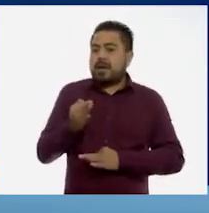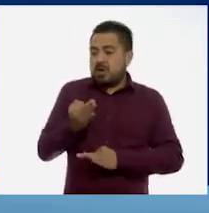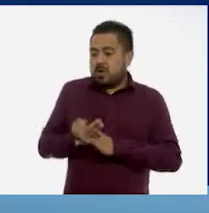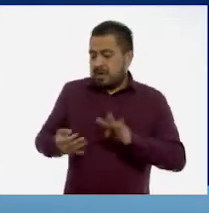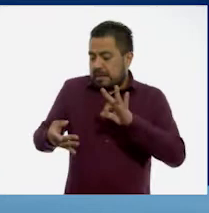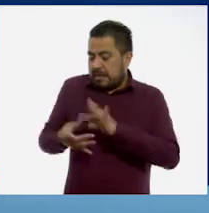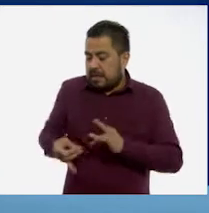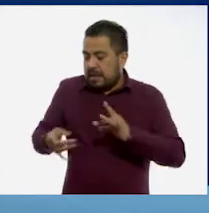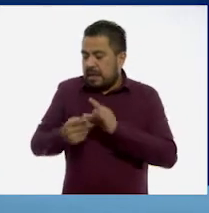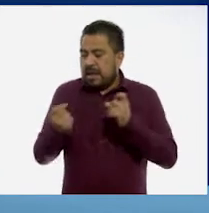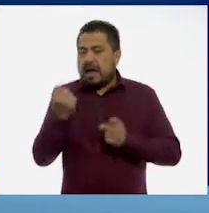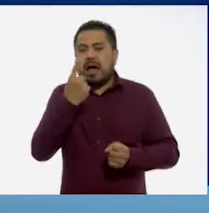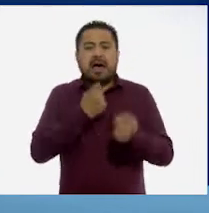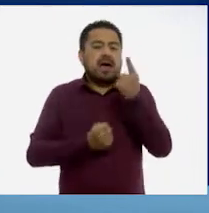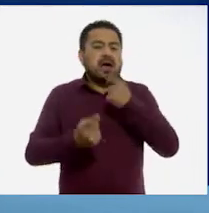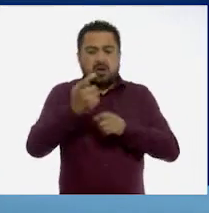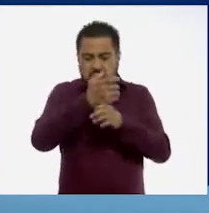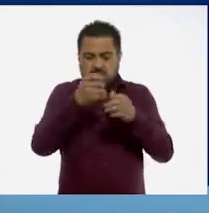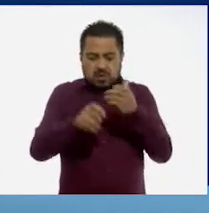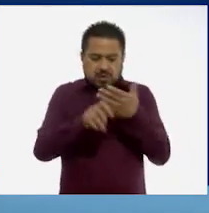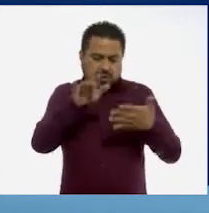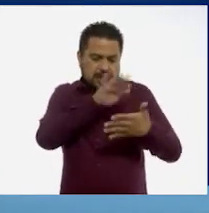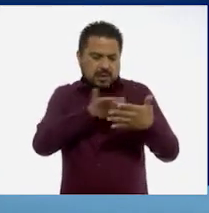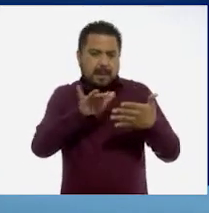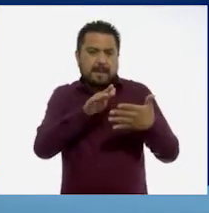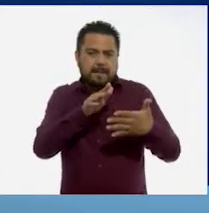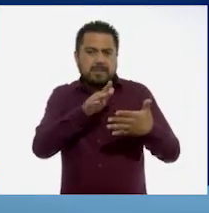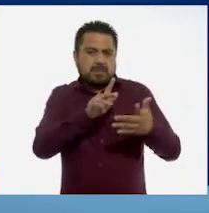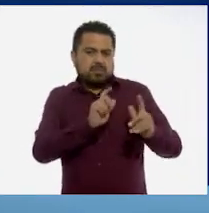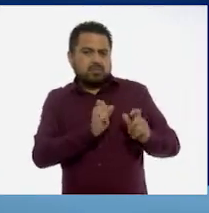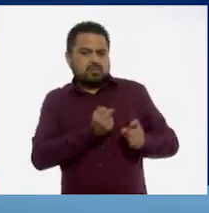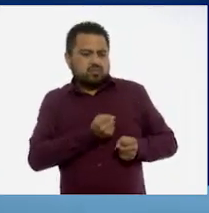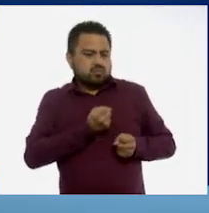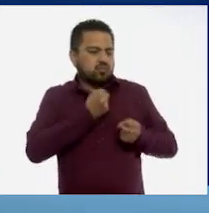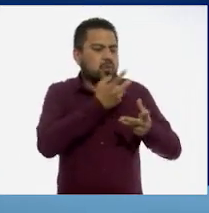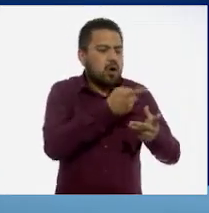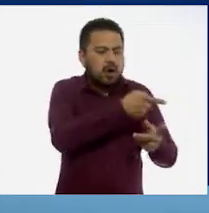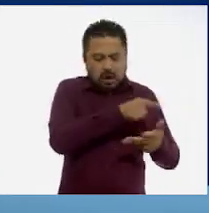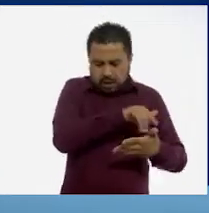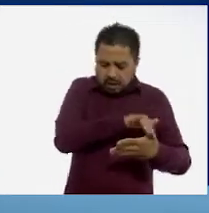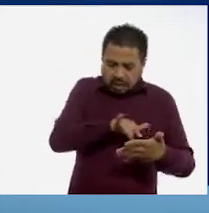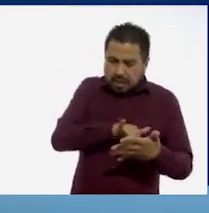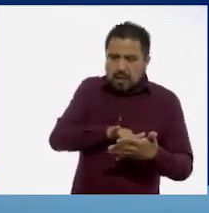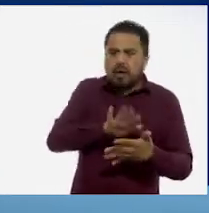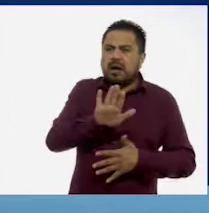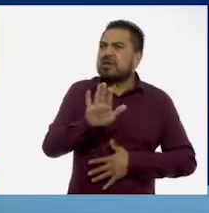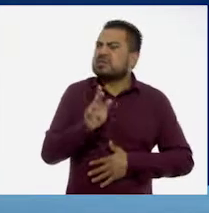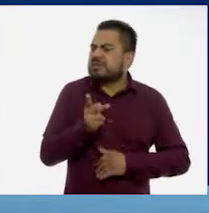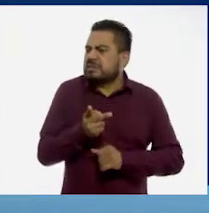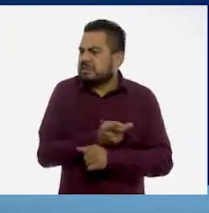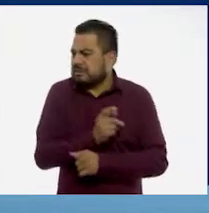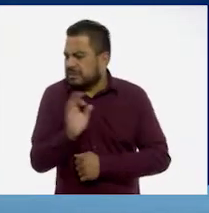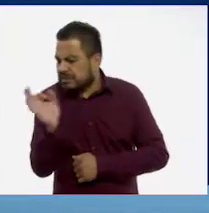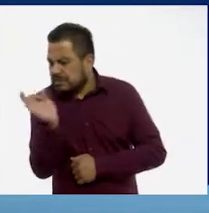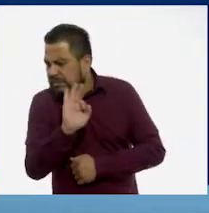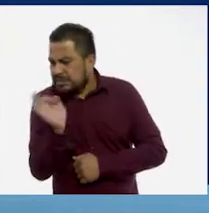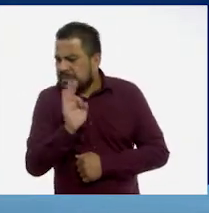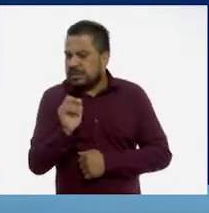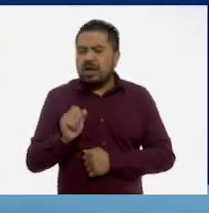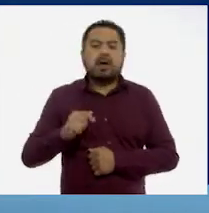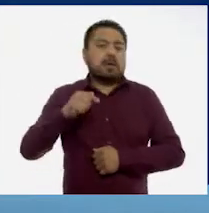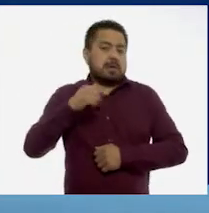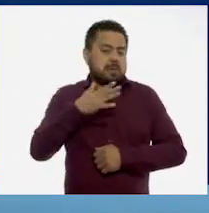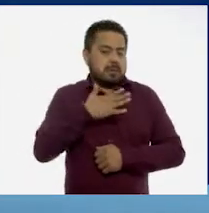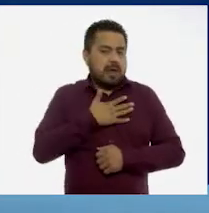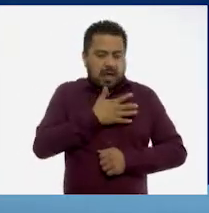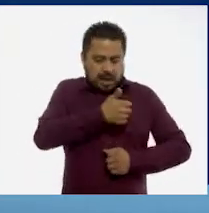mencionar algunos elementos de un texto en tercera persona. Ahora, María, ¿qué pasaría si en vez